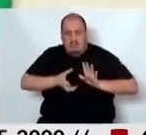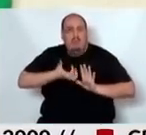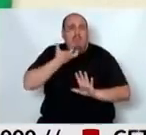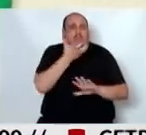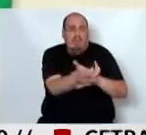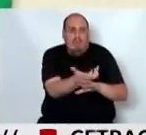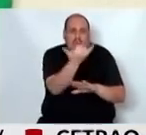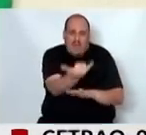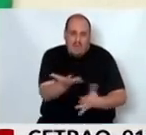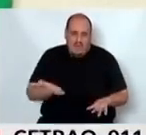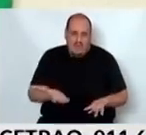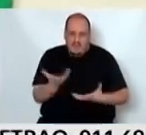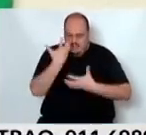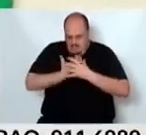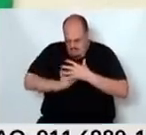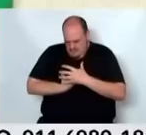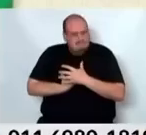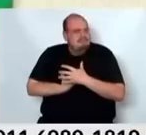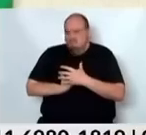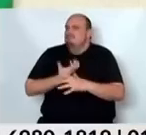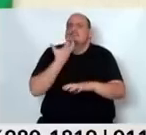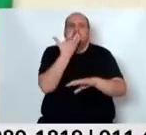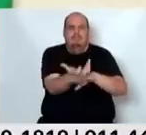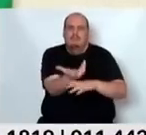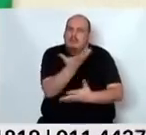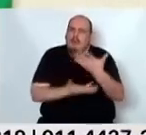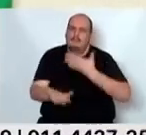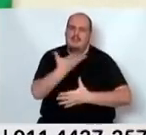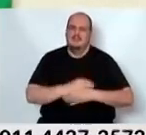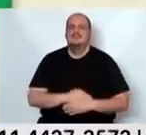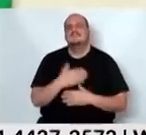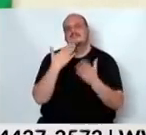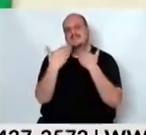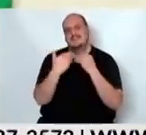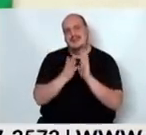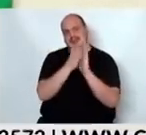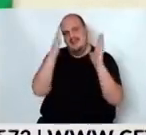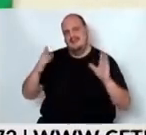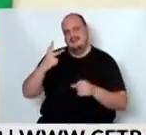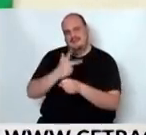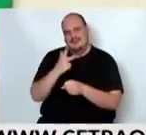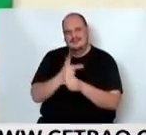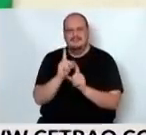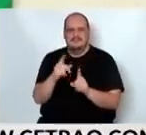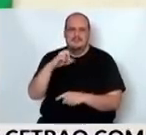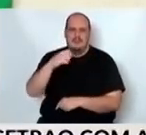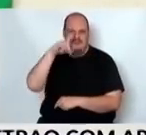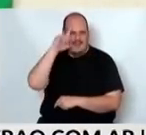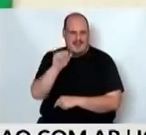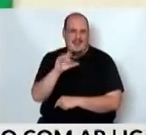quedes con eso adentro, compartilo. Vamos a la tercera parte de la charla que tuve con Pamela